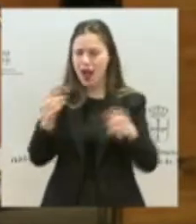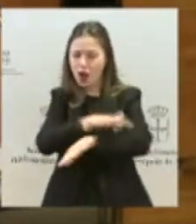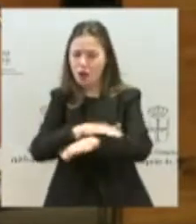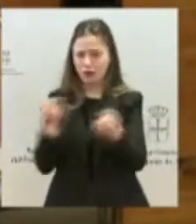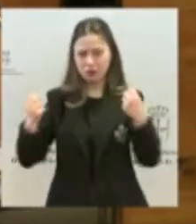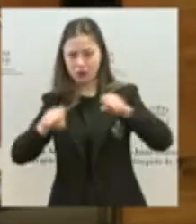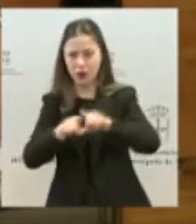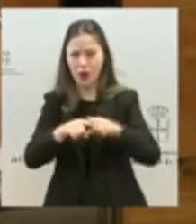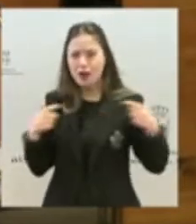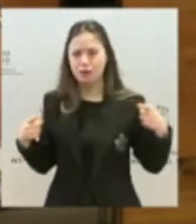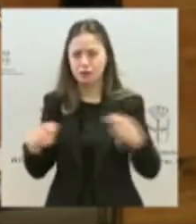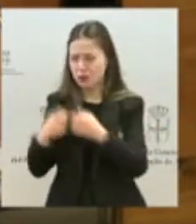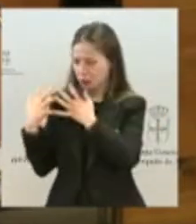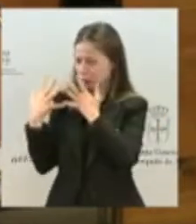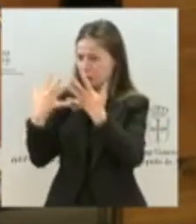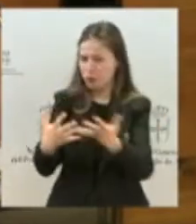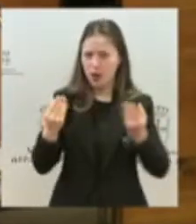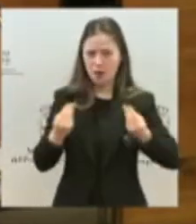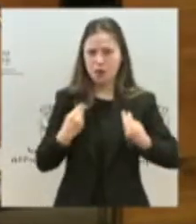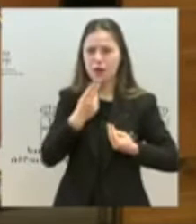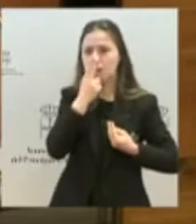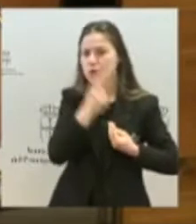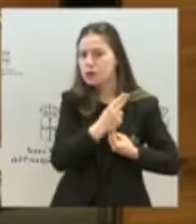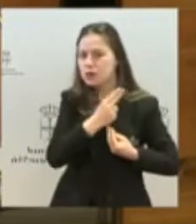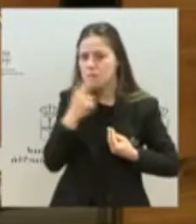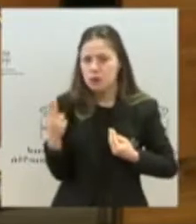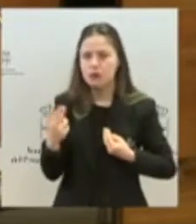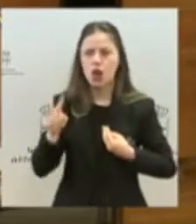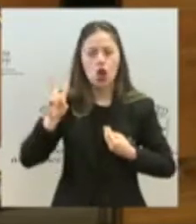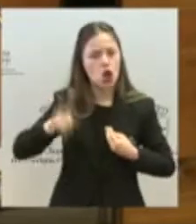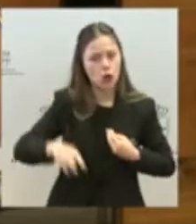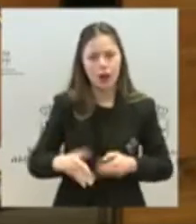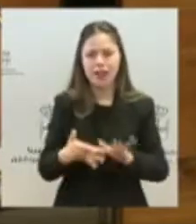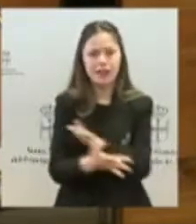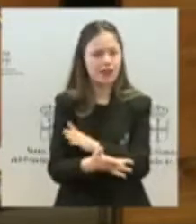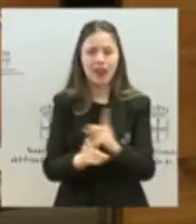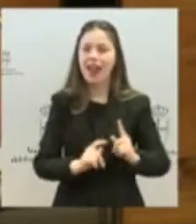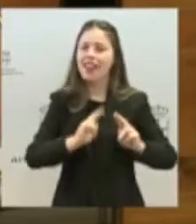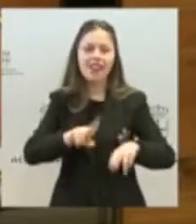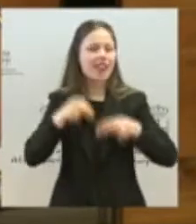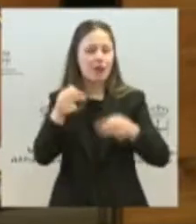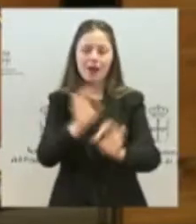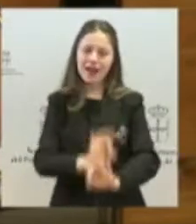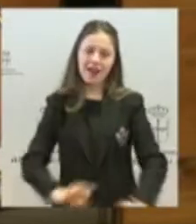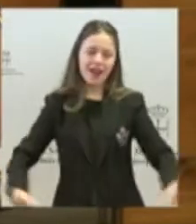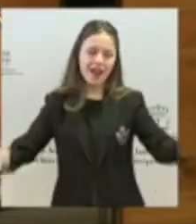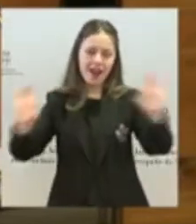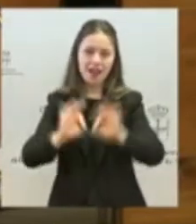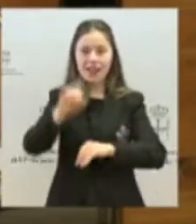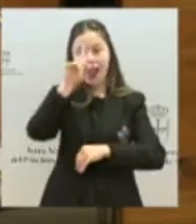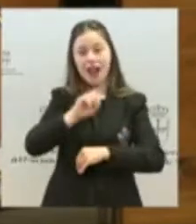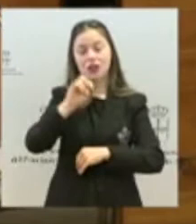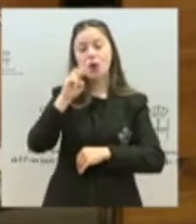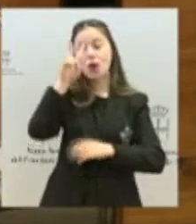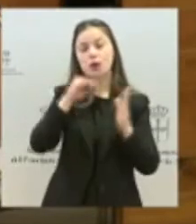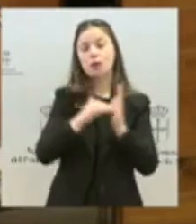vivienda prometida que nunca llega, ya no se los va a poder devolver nadie. En 2019 dijo usted que era cosa de